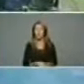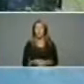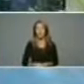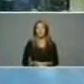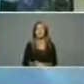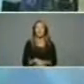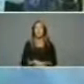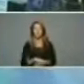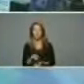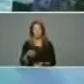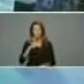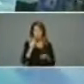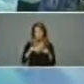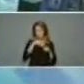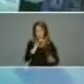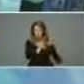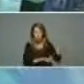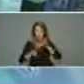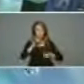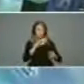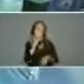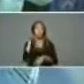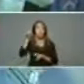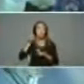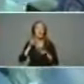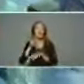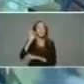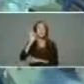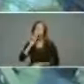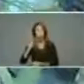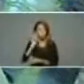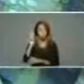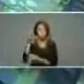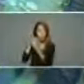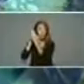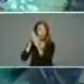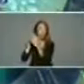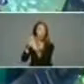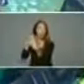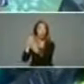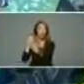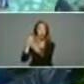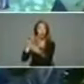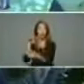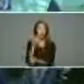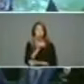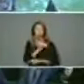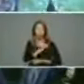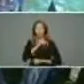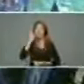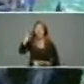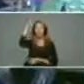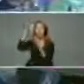carrozas y el pollón delv nos esperan en el puente